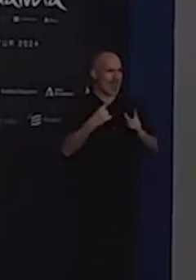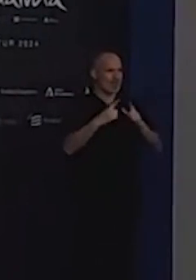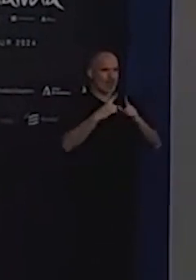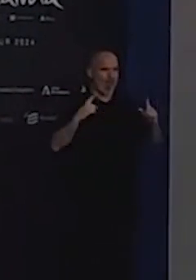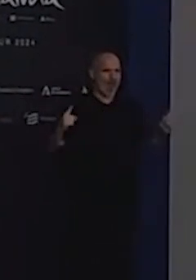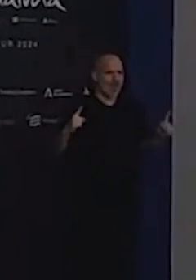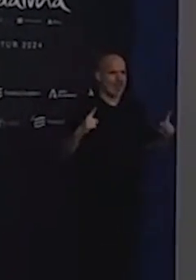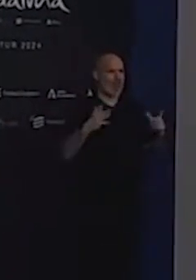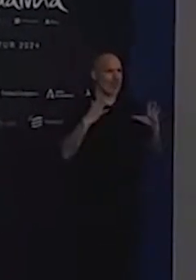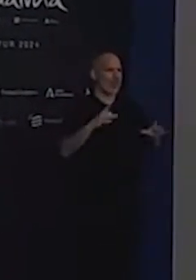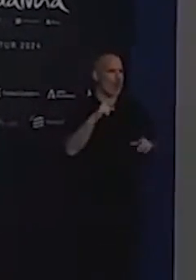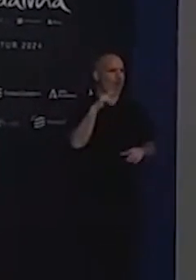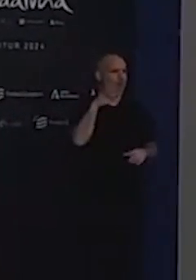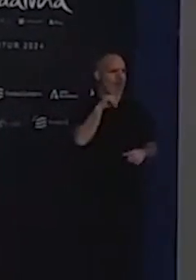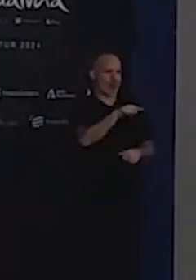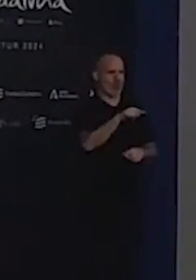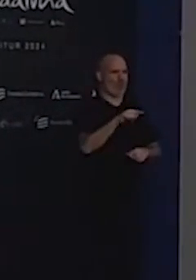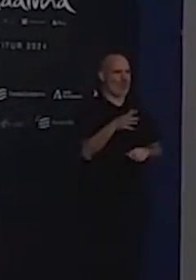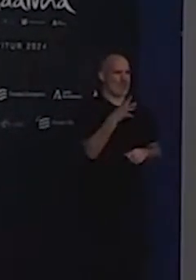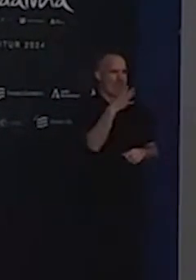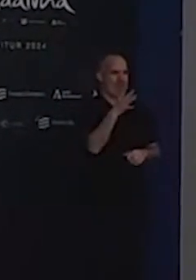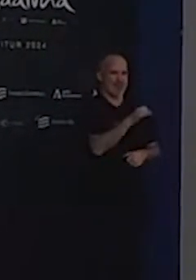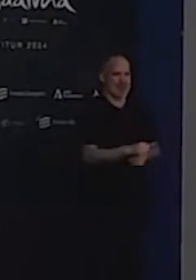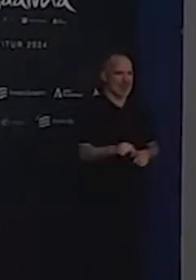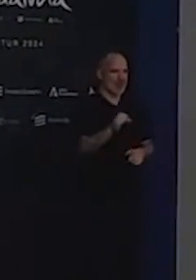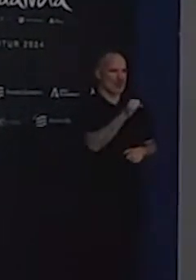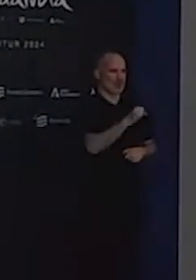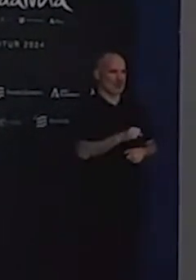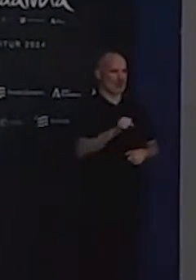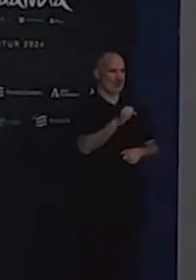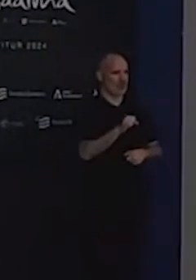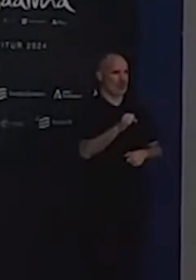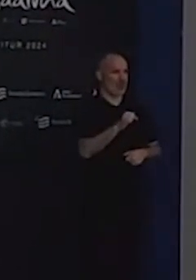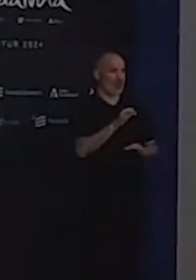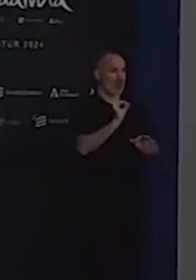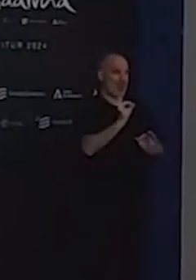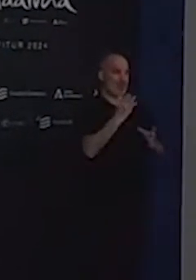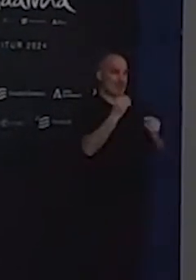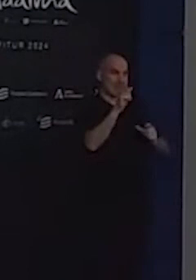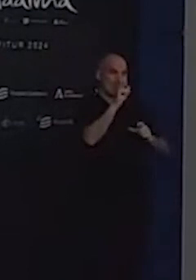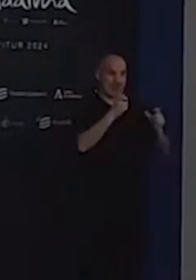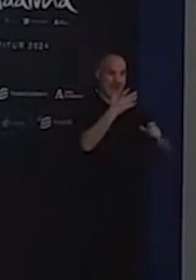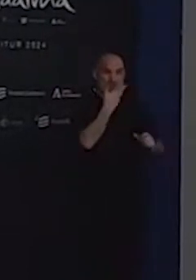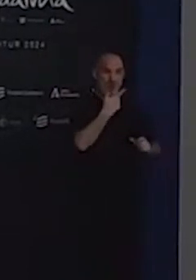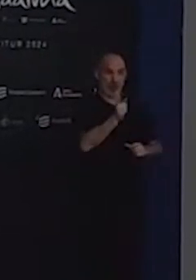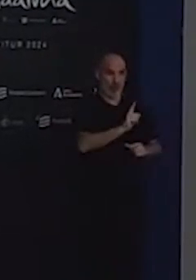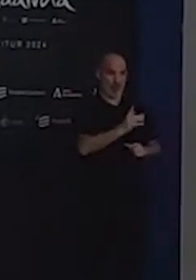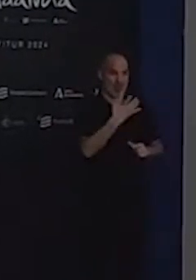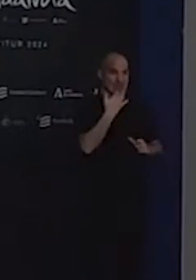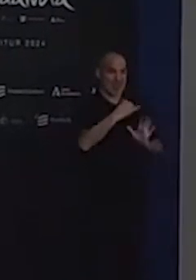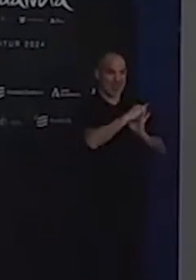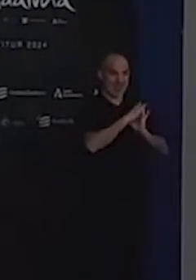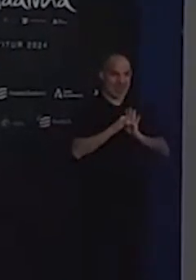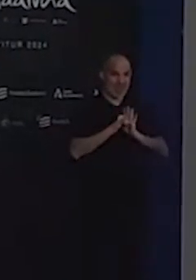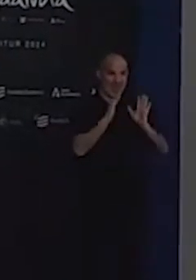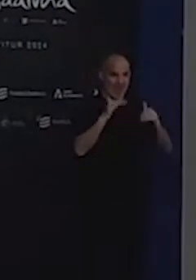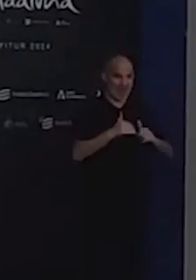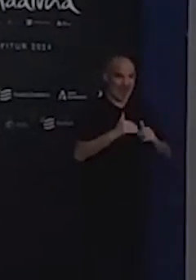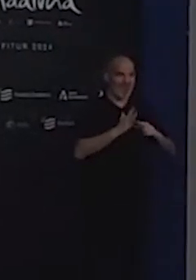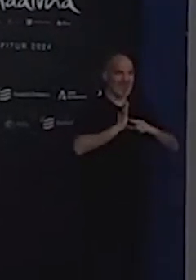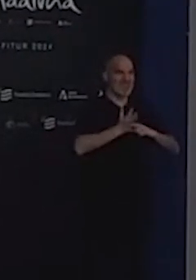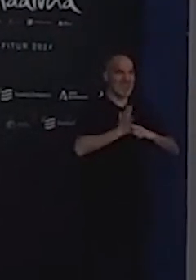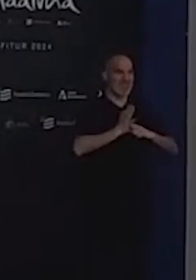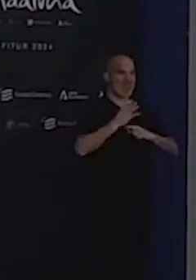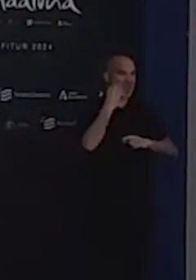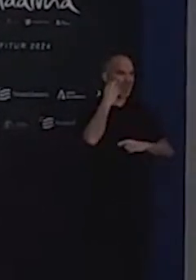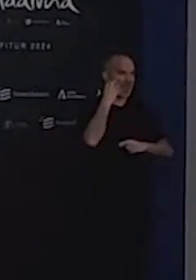año, pero hay uno fantástico, un momento bastante desconocido para todos aquellos que no son de nuestro entorno. Es la Feria